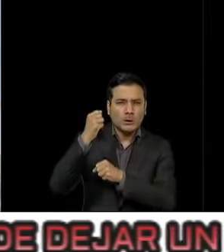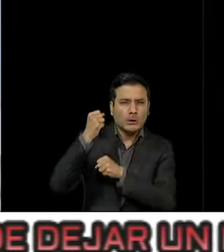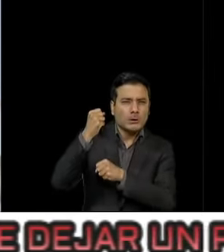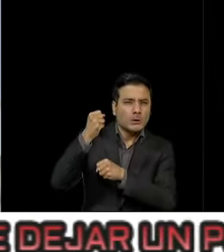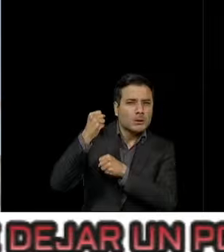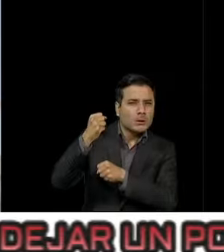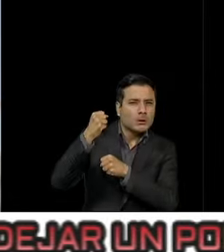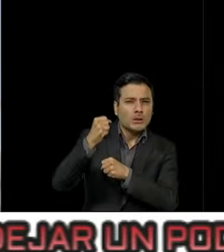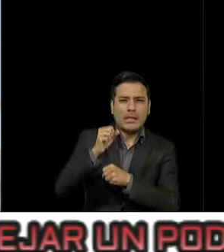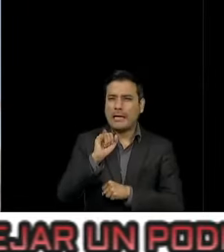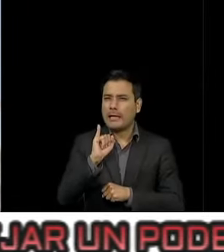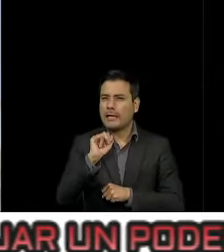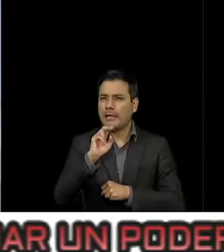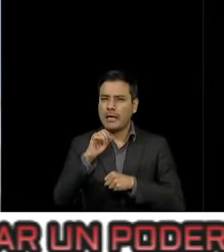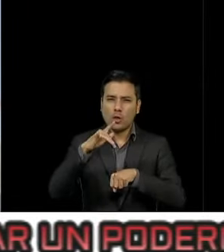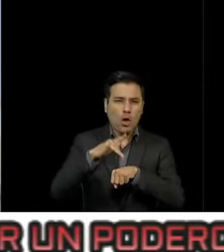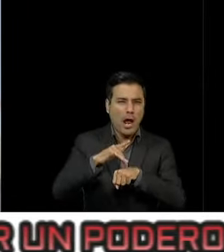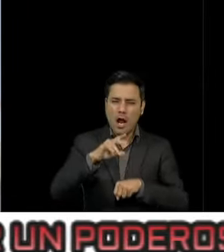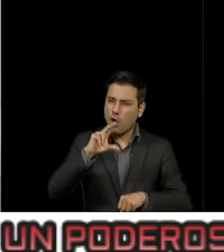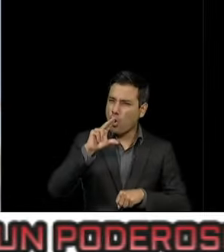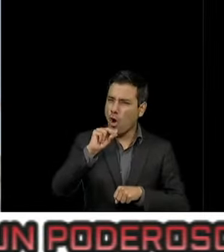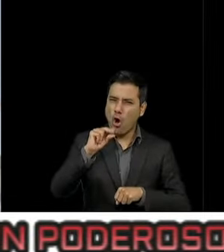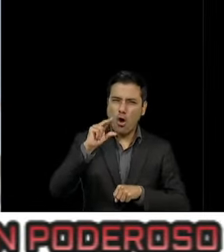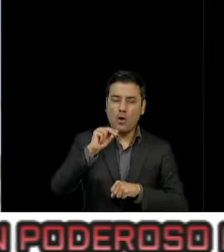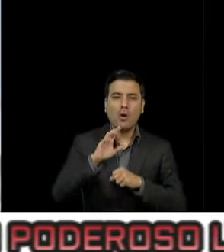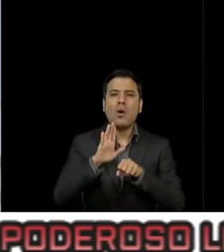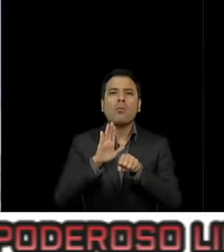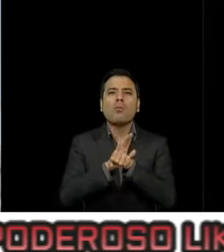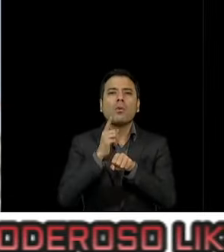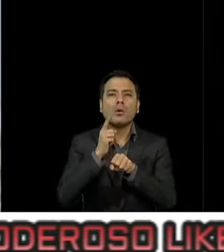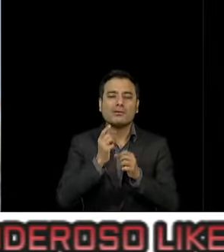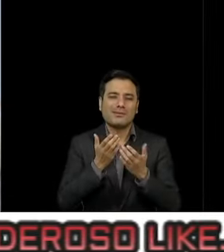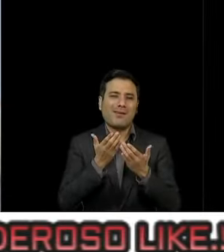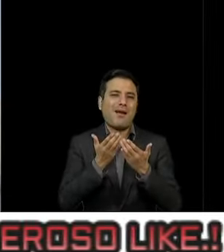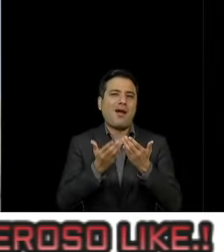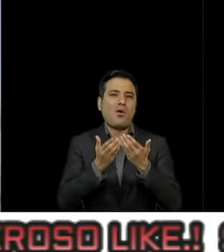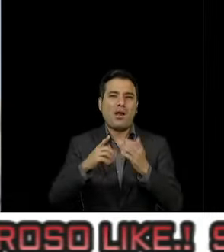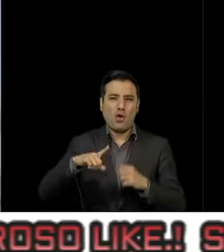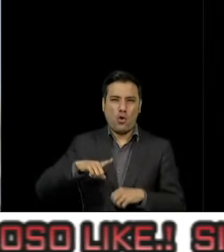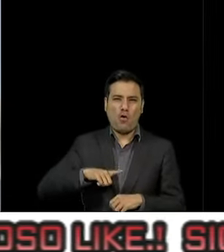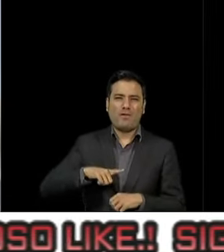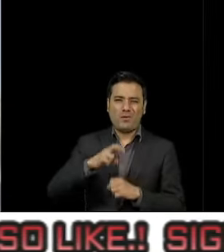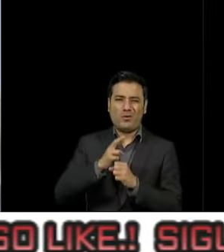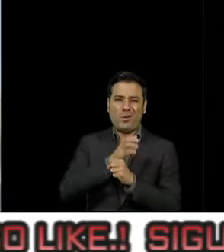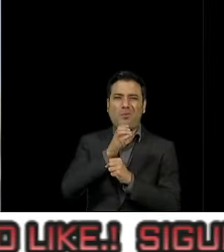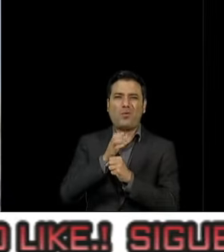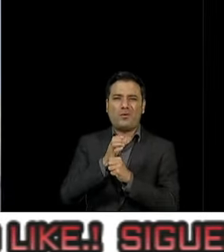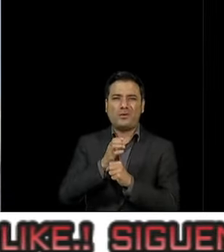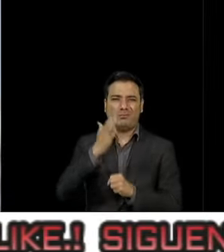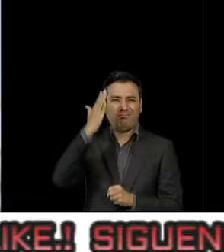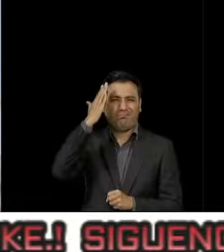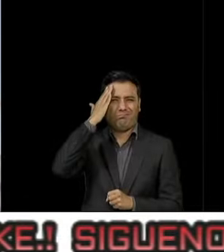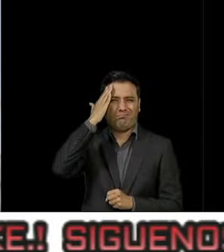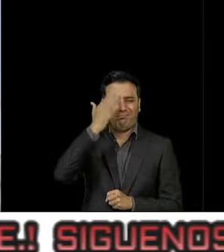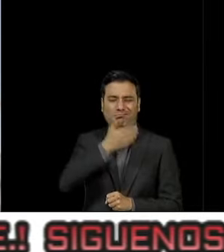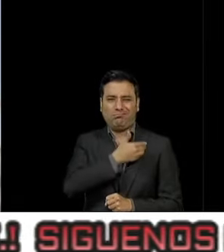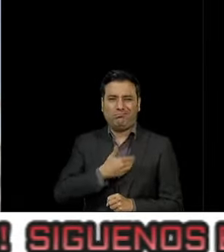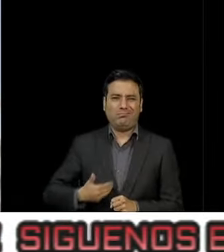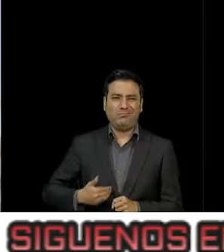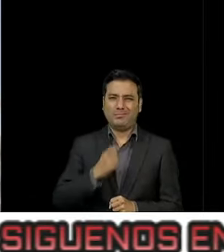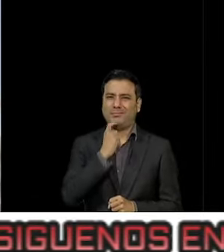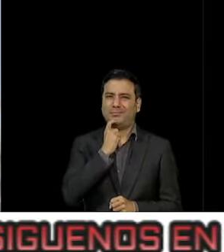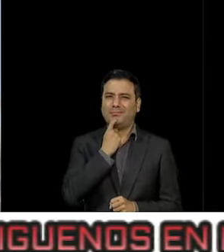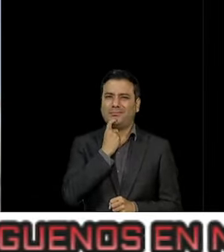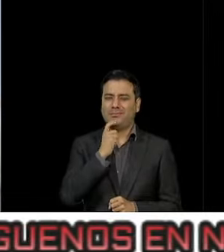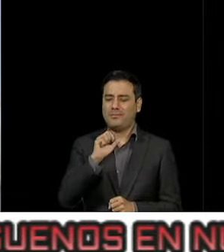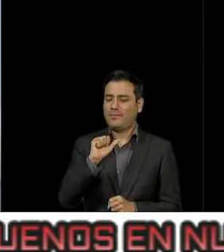permitir que el actual gobierno de la República, encabezado por el presidente Andrés Manuel López Obrador y